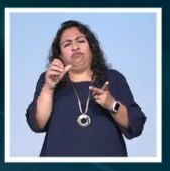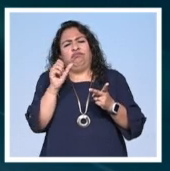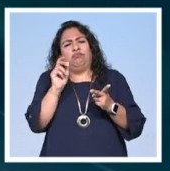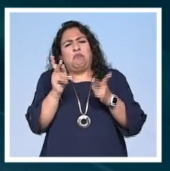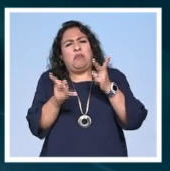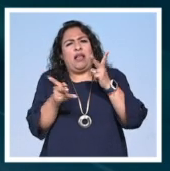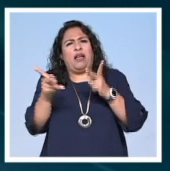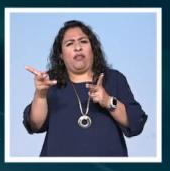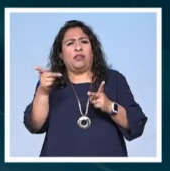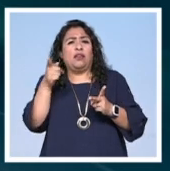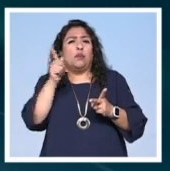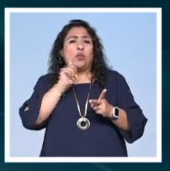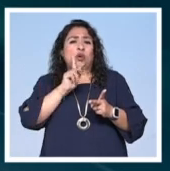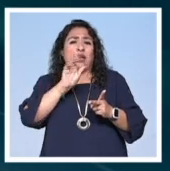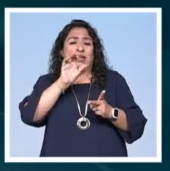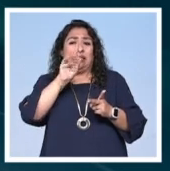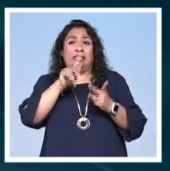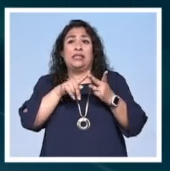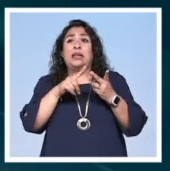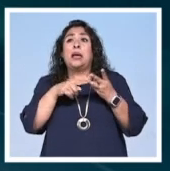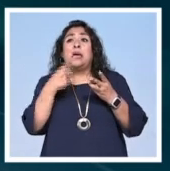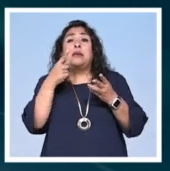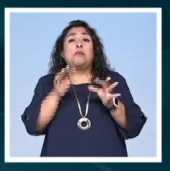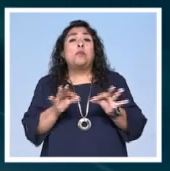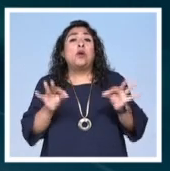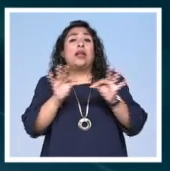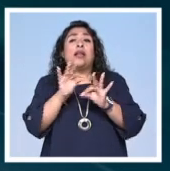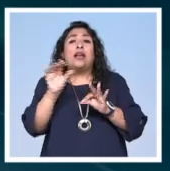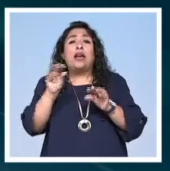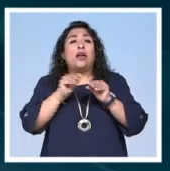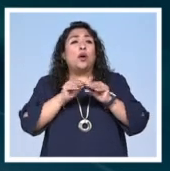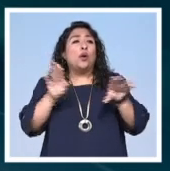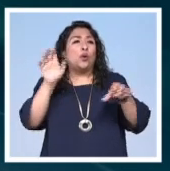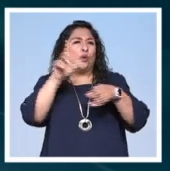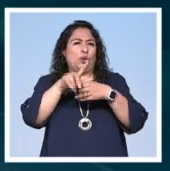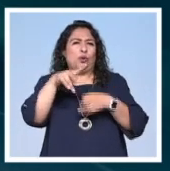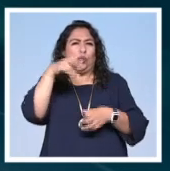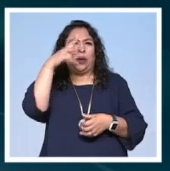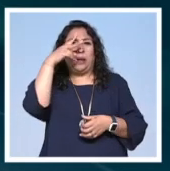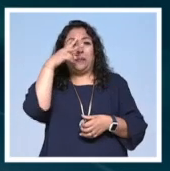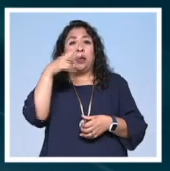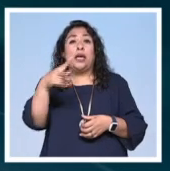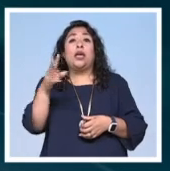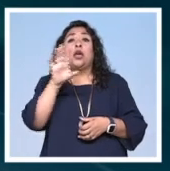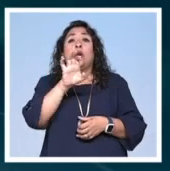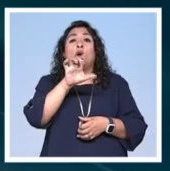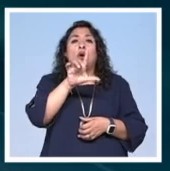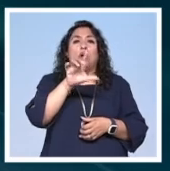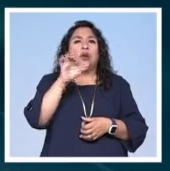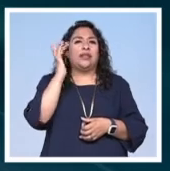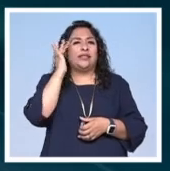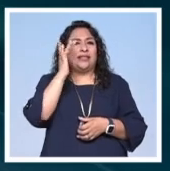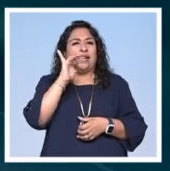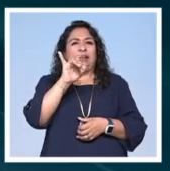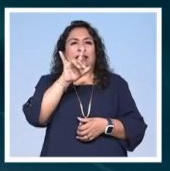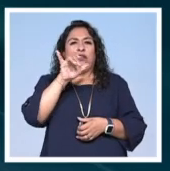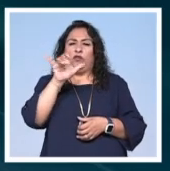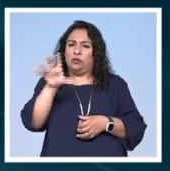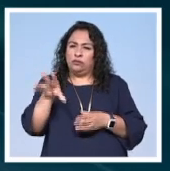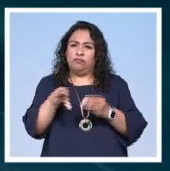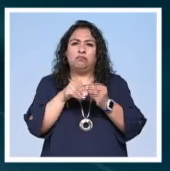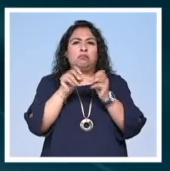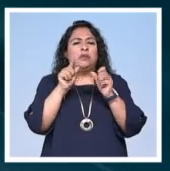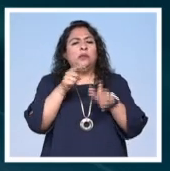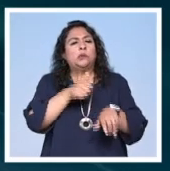DEA Pacheco presencia fundamental en la difusión de la cultura mexicana el colegio de sanil de fonso se unió a las